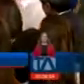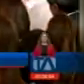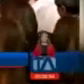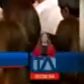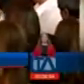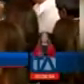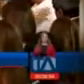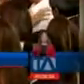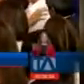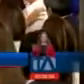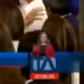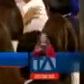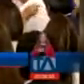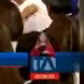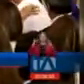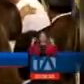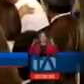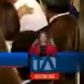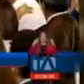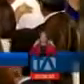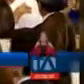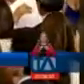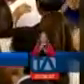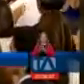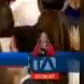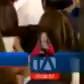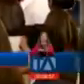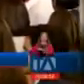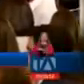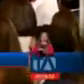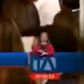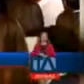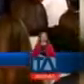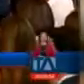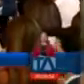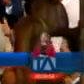Cintia Viteri, en medio de aplausos, tomó el lugar.